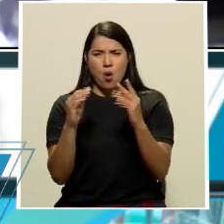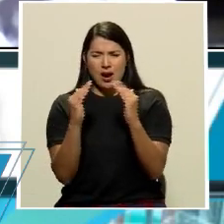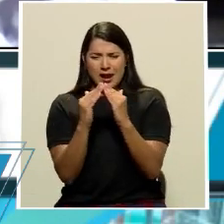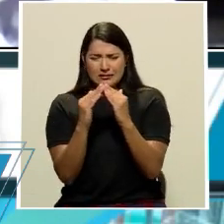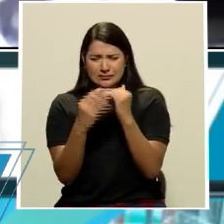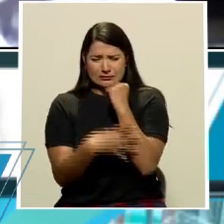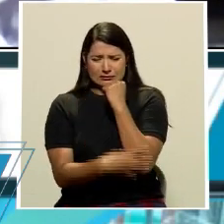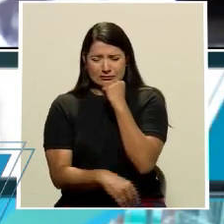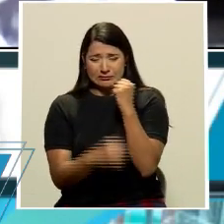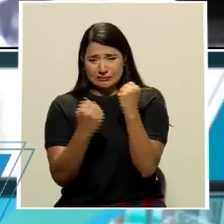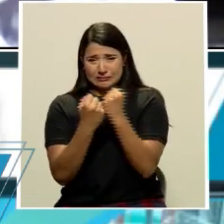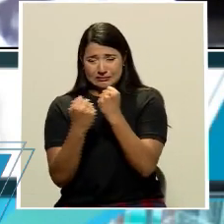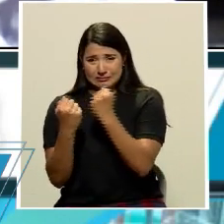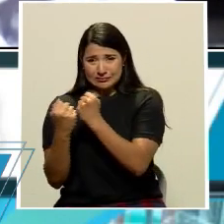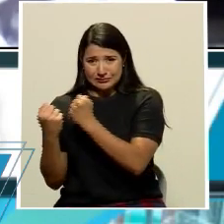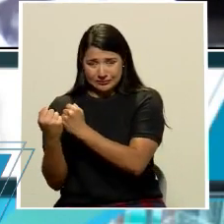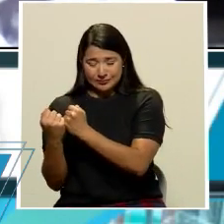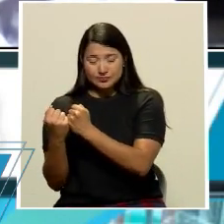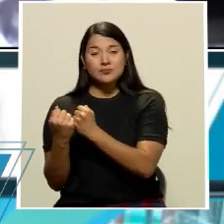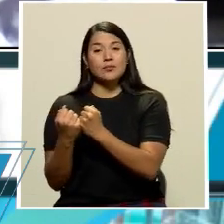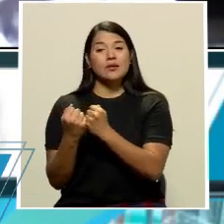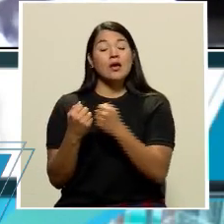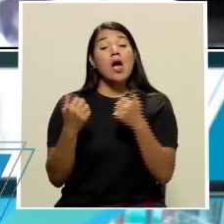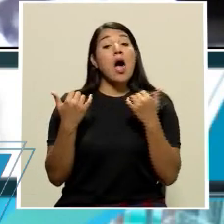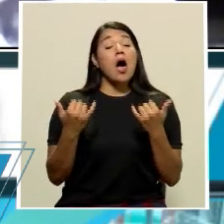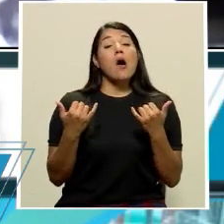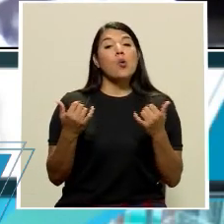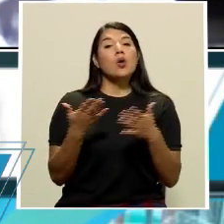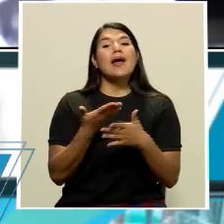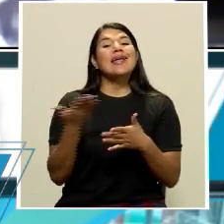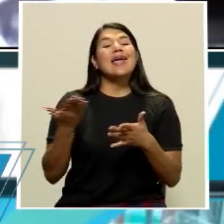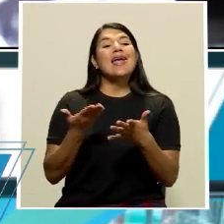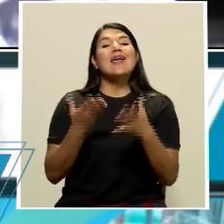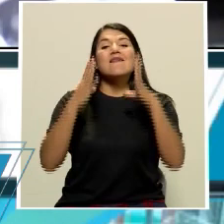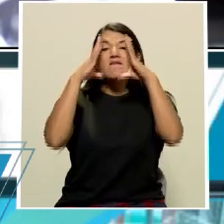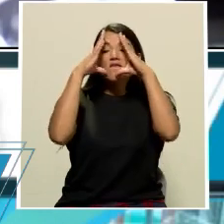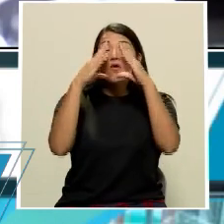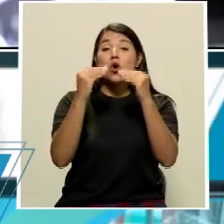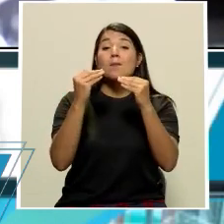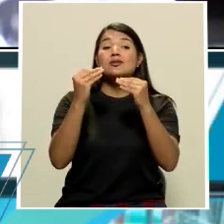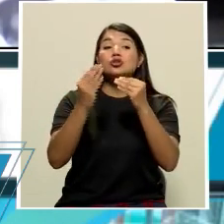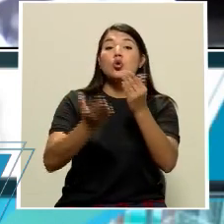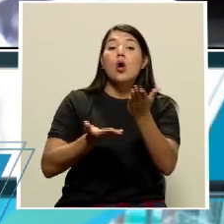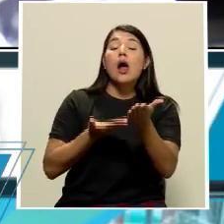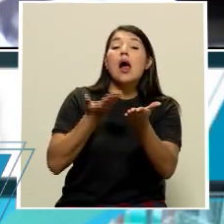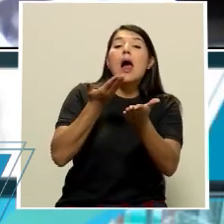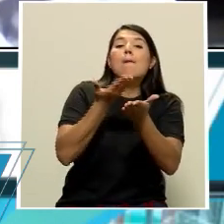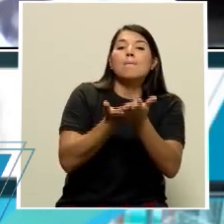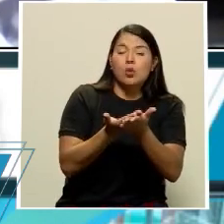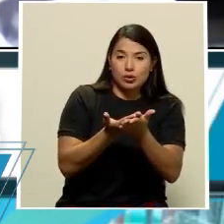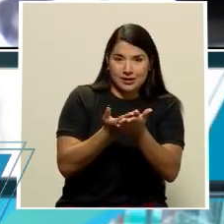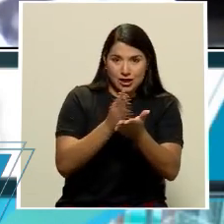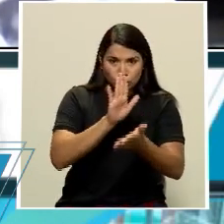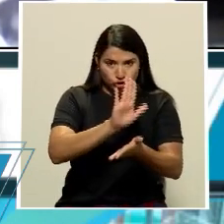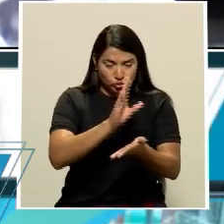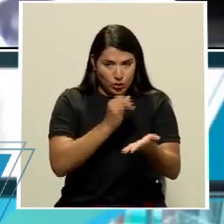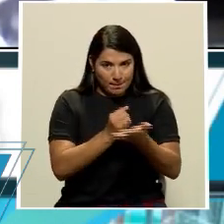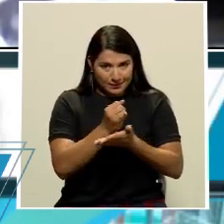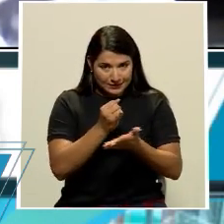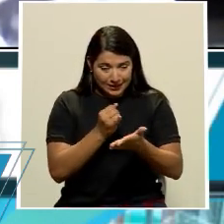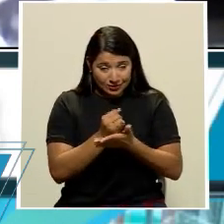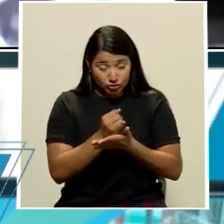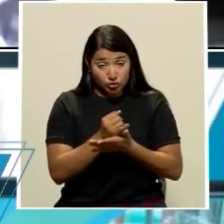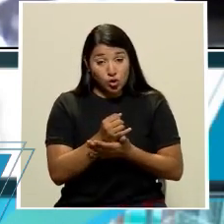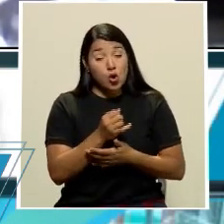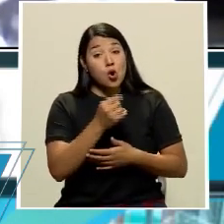datos sobre el hacinamiento, qué datos aporta el estudio sobre este hacinamiento? Usted decía, bueno, no